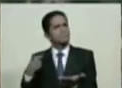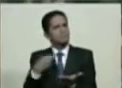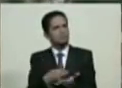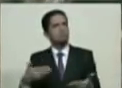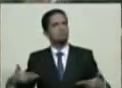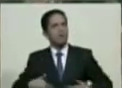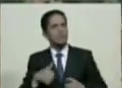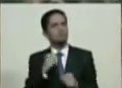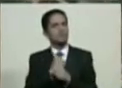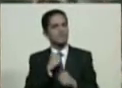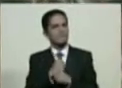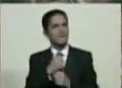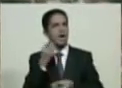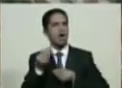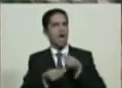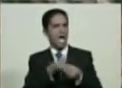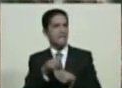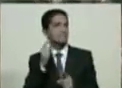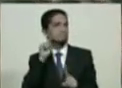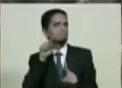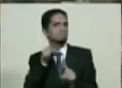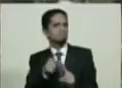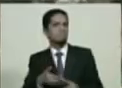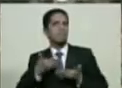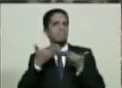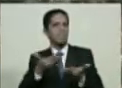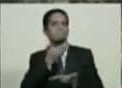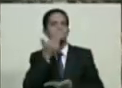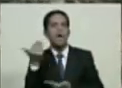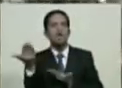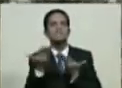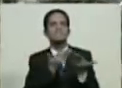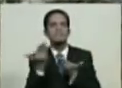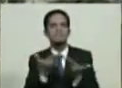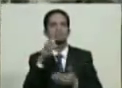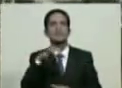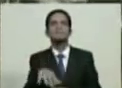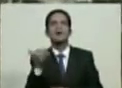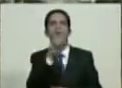el gobierno bolivariano para garantizar calidad de servicio en la entidad